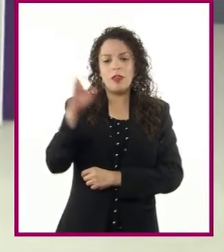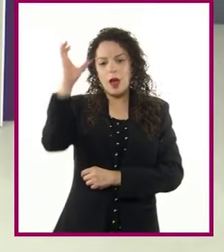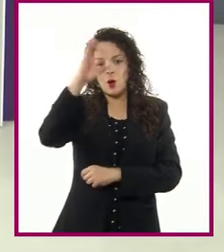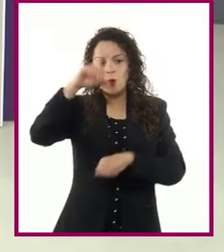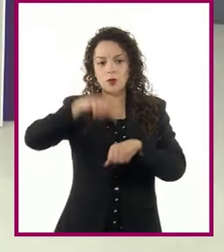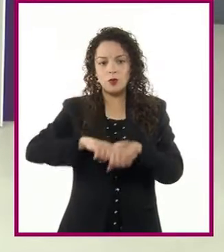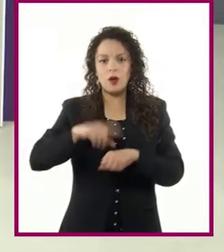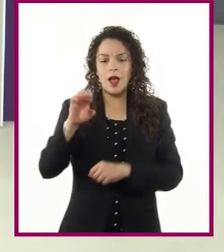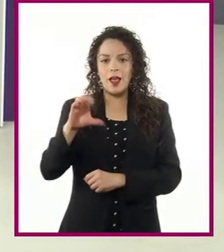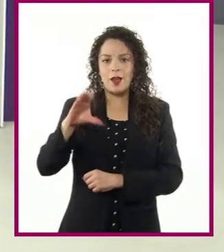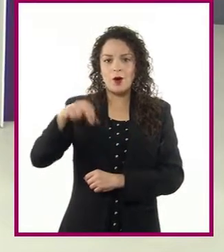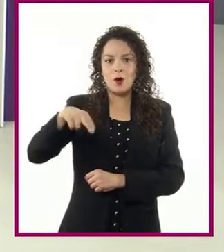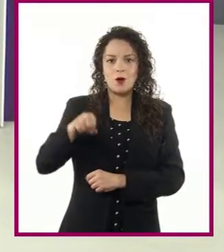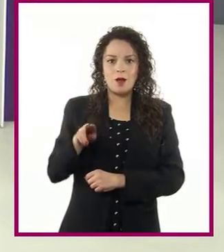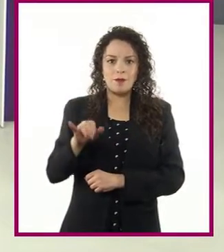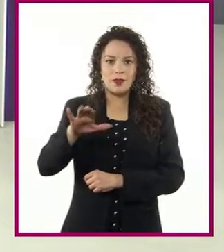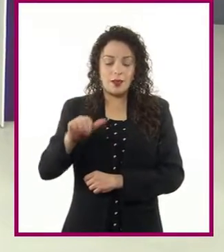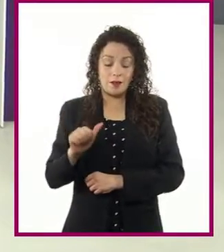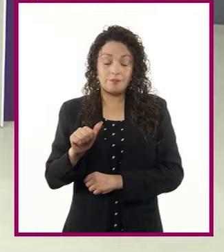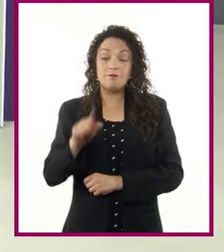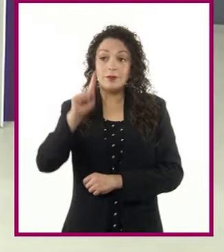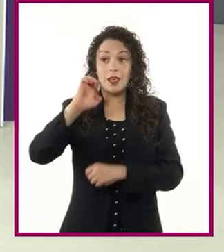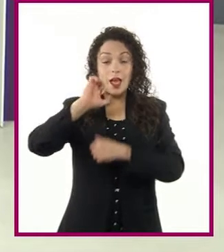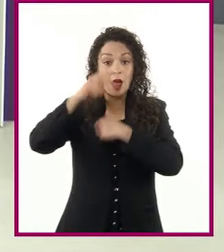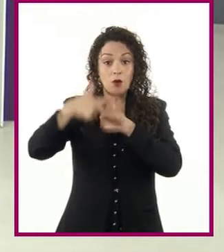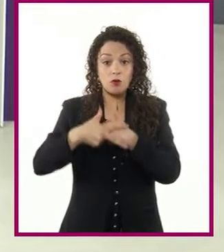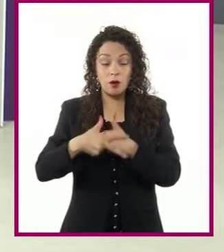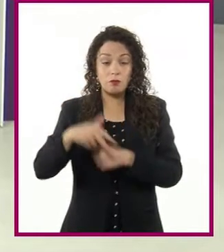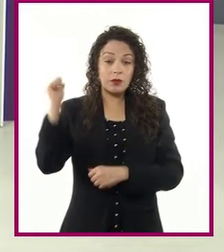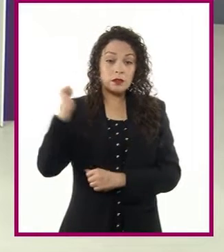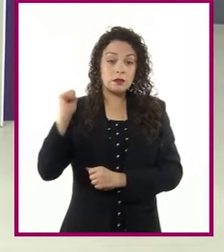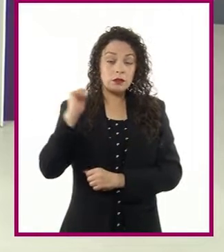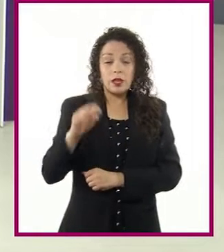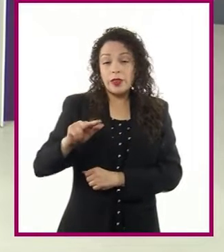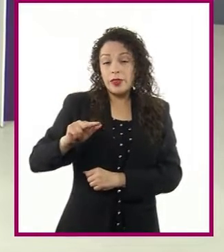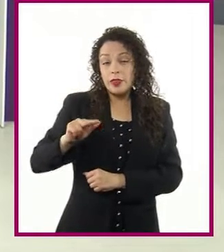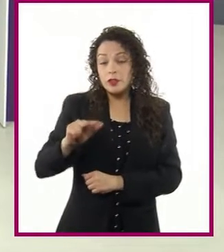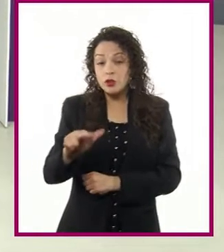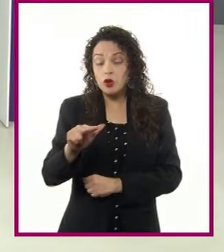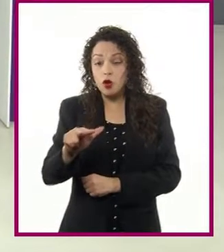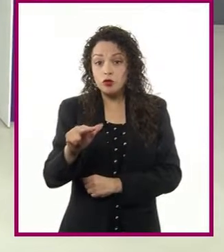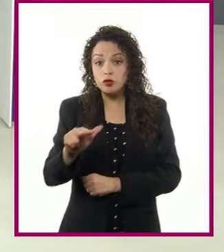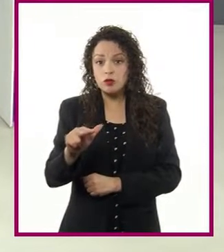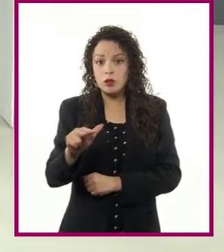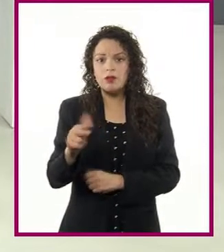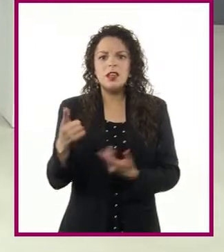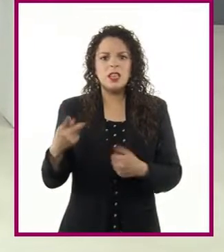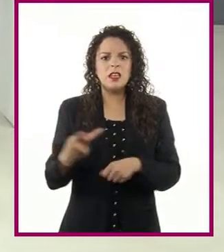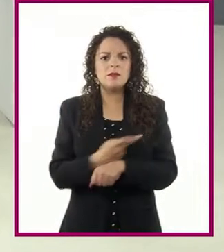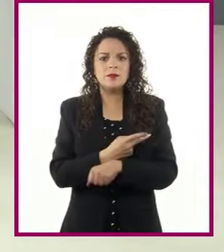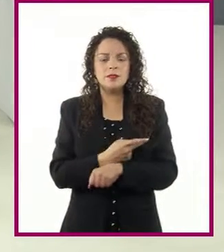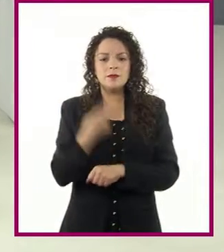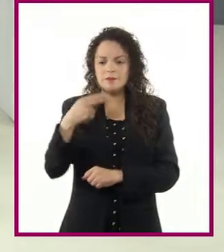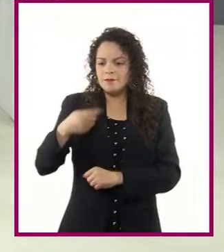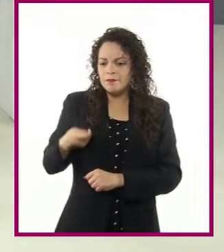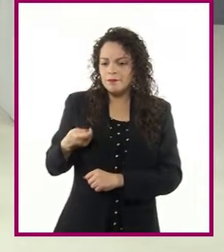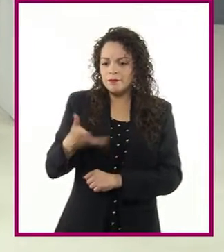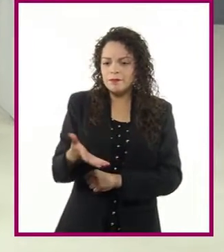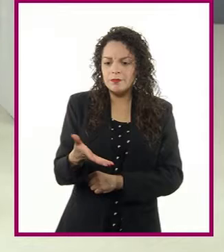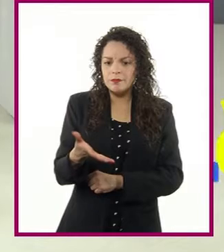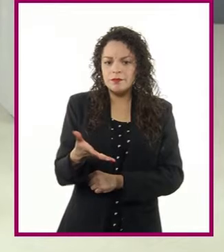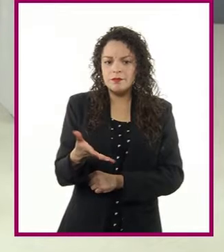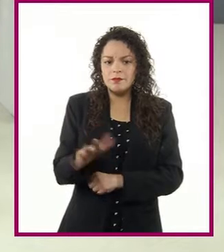Es necesario aclarar que en Europa durante el siglo X y VIII se desarrolló un movimiento filosófico que